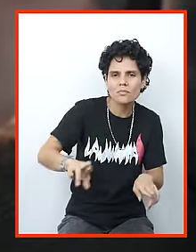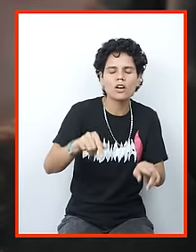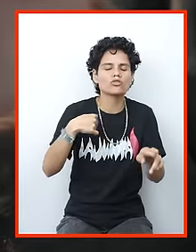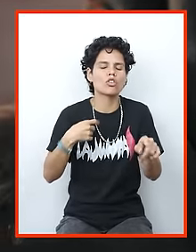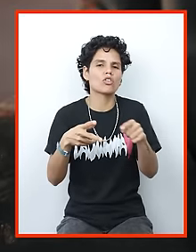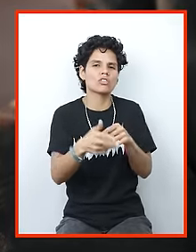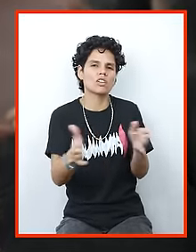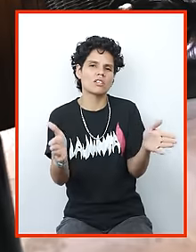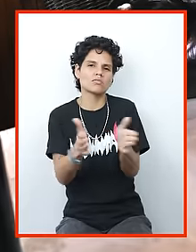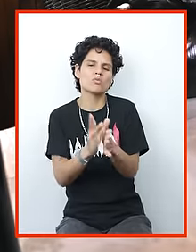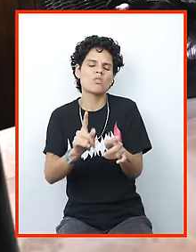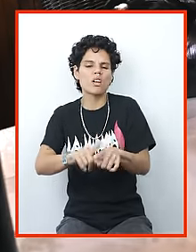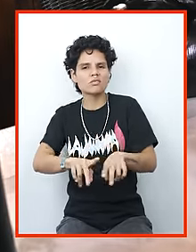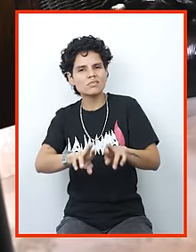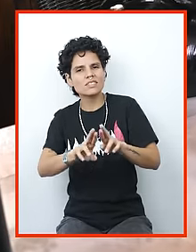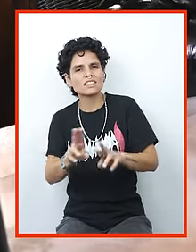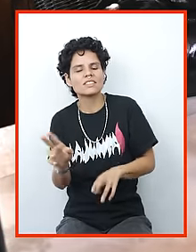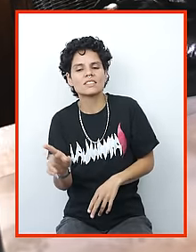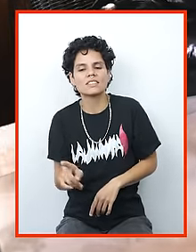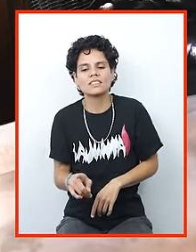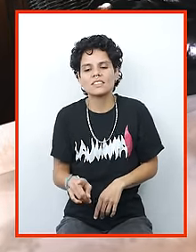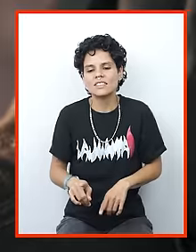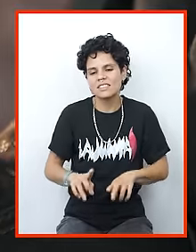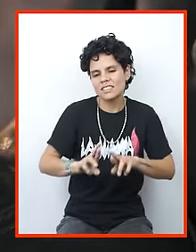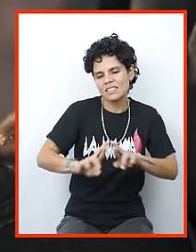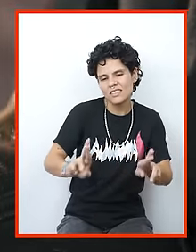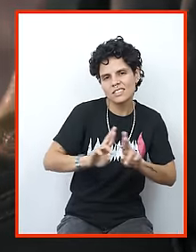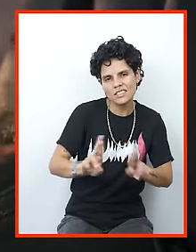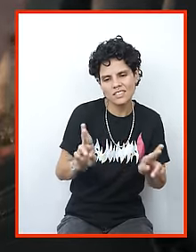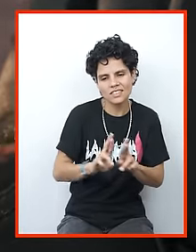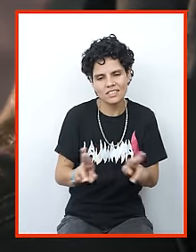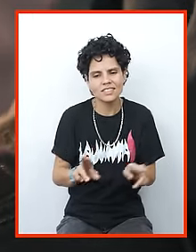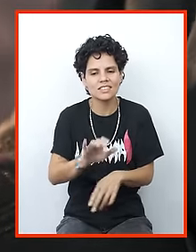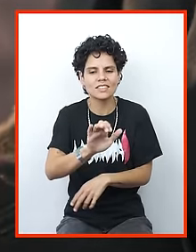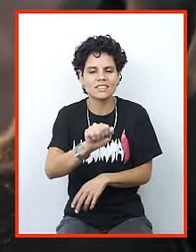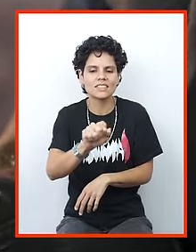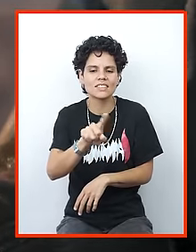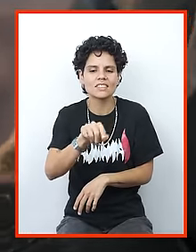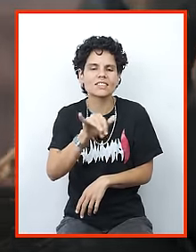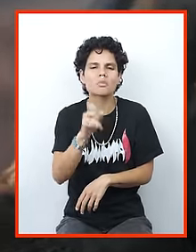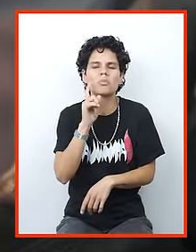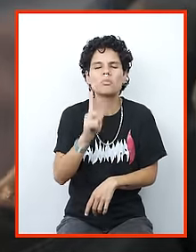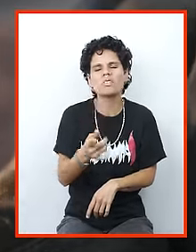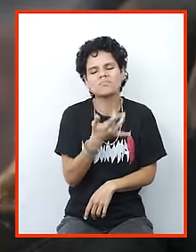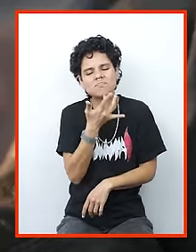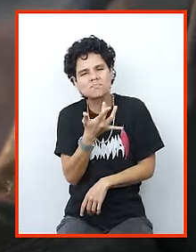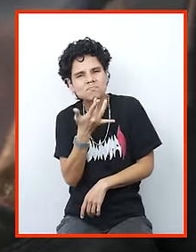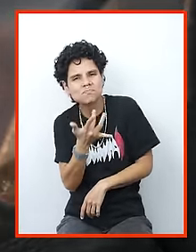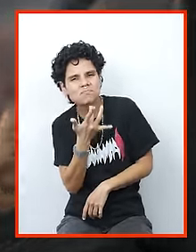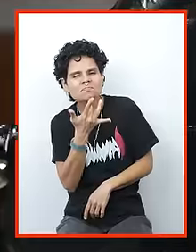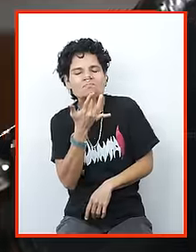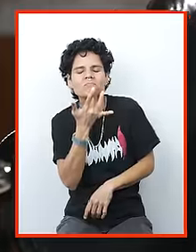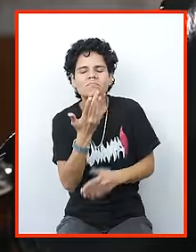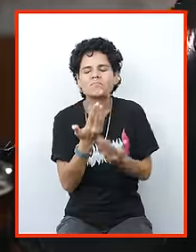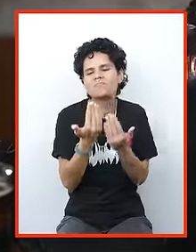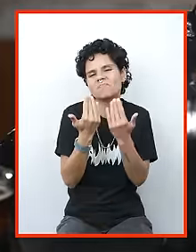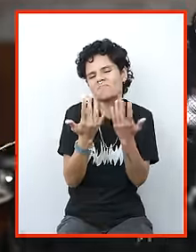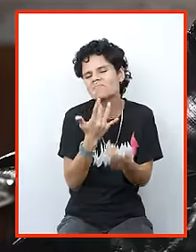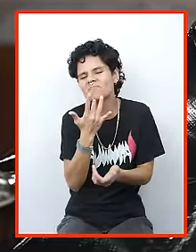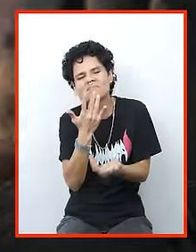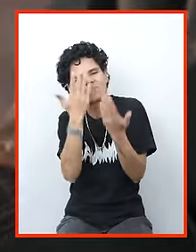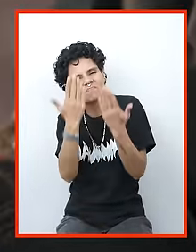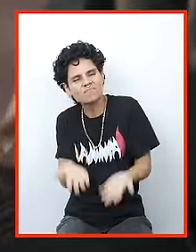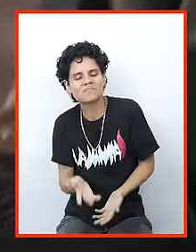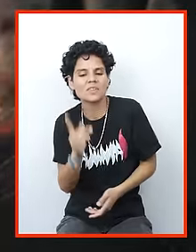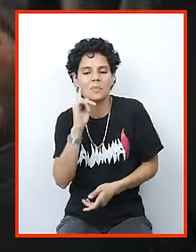lo acorté y yo como Easy Kid. Y como que después cuando empecé a hacer trap, como que mi amigo me decía, no, Easy Kid igual suena bacán, así como que podría ir. ¿Y suena bacán? Sí, sonaba trap, en